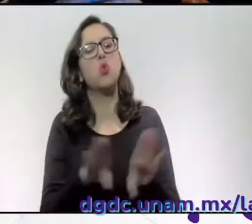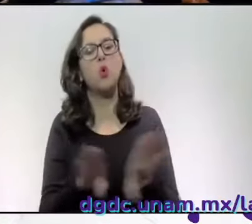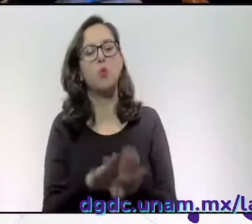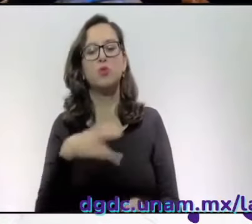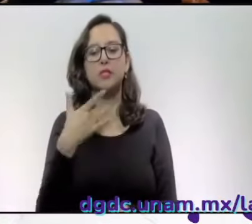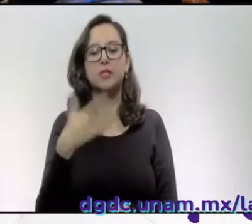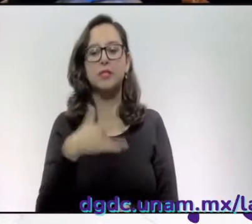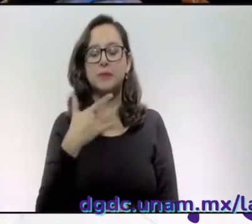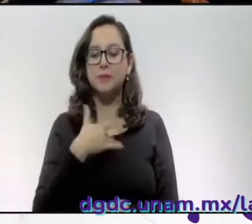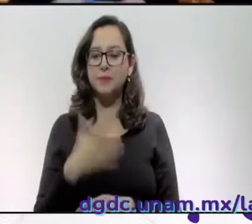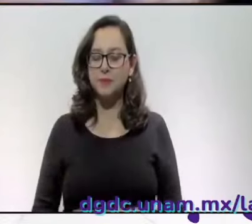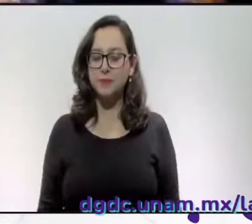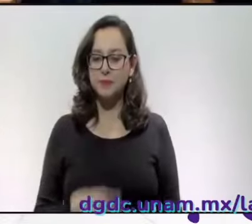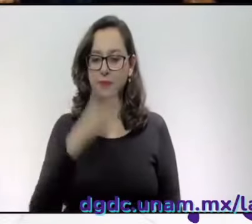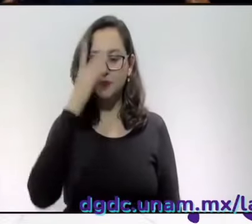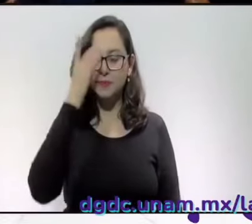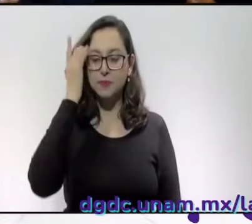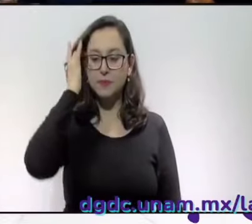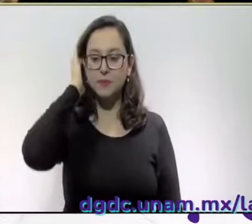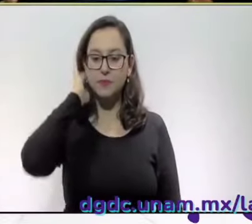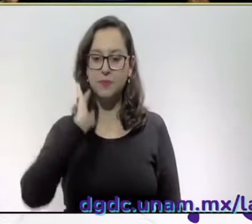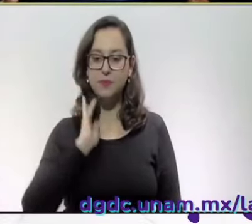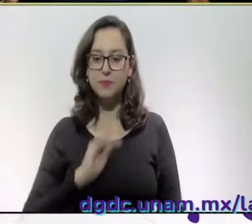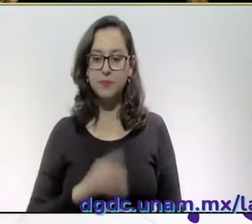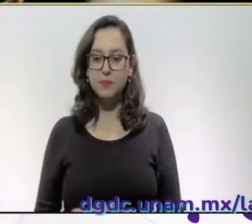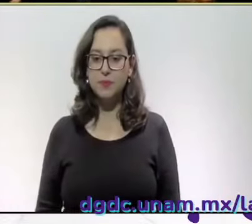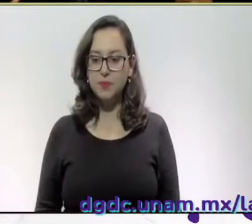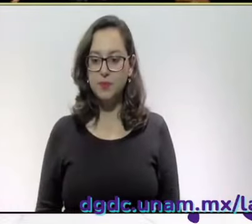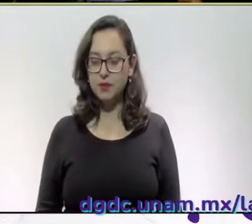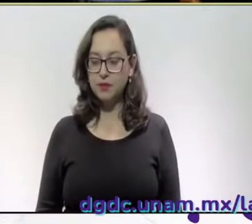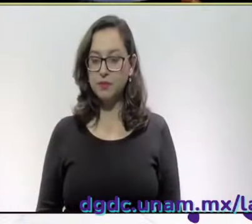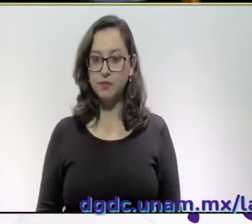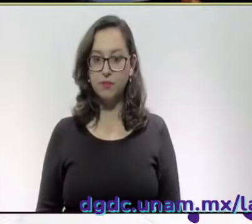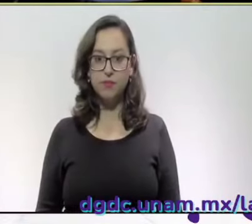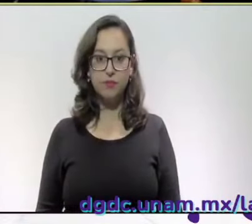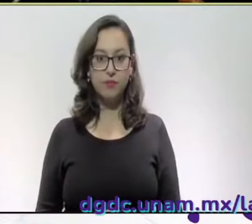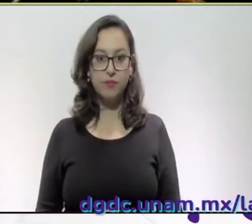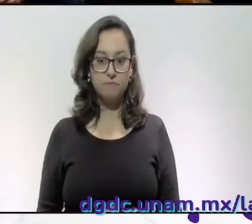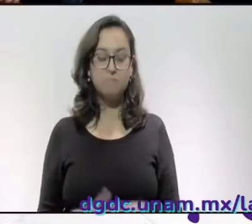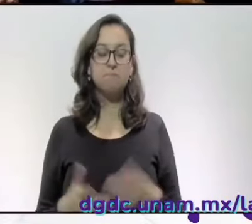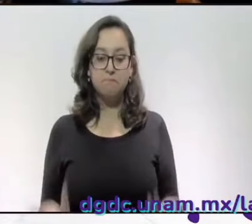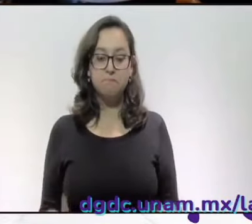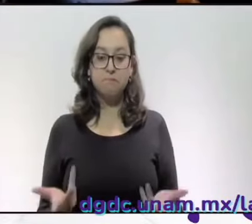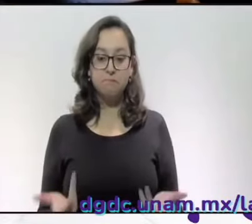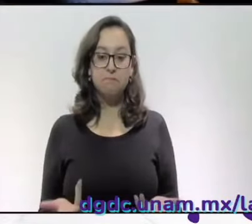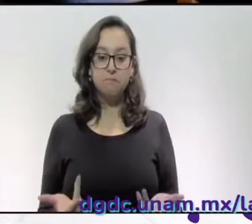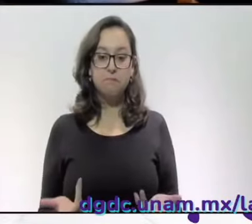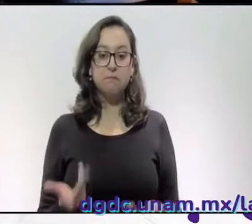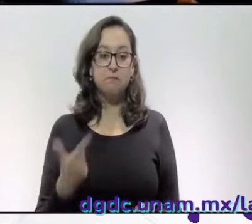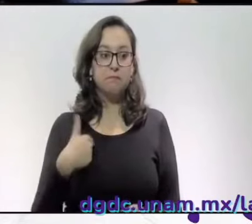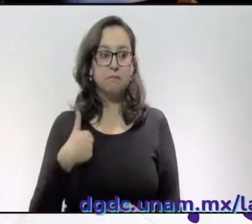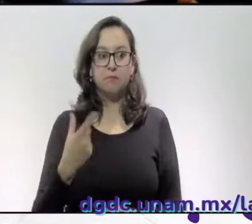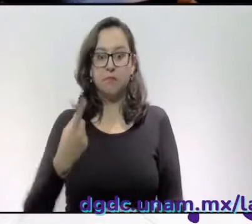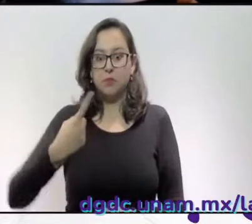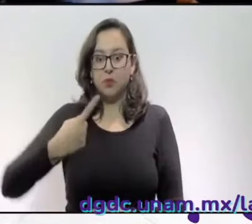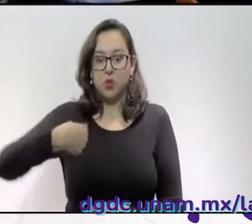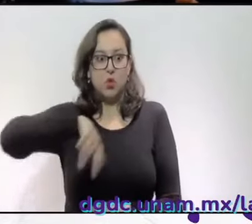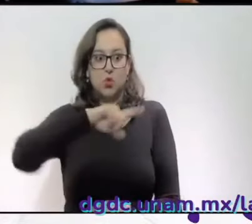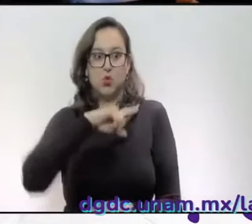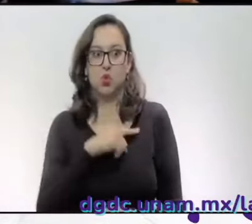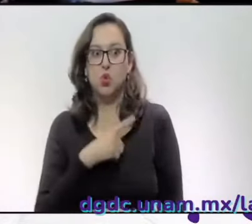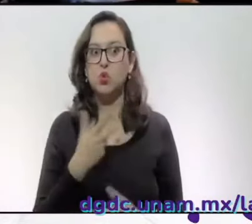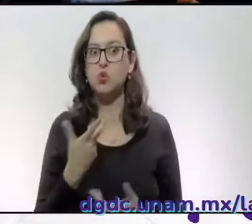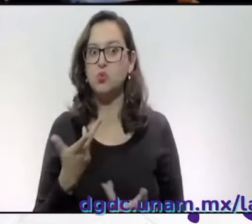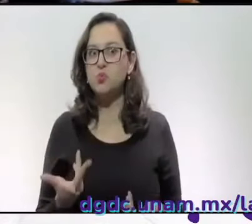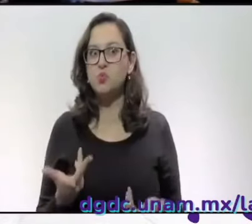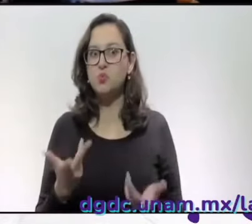como científico, bueno, primero... O el quehacer de un físico teórico, sí, en general. Cuéntame. Sí, o sea, los físicos teóricos de entrada pues no hacemos nada que tenga mucho que ver,